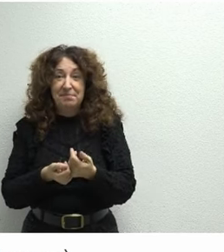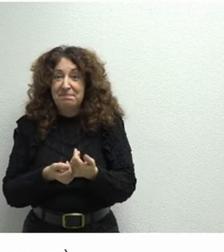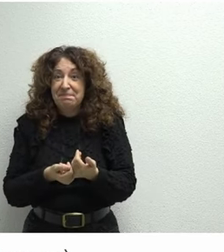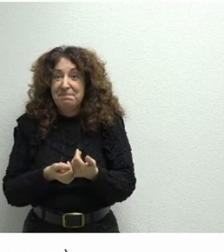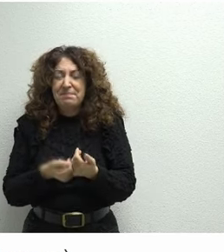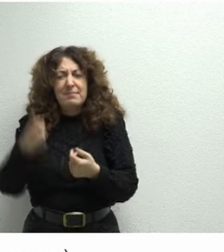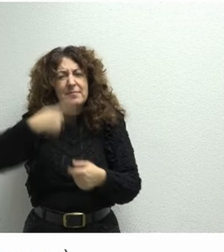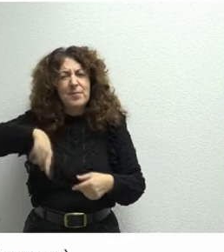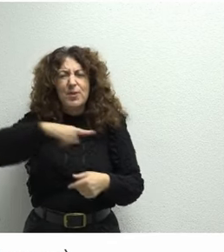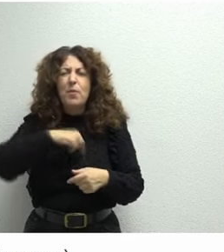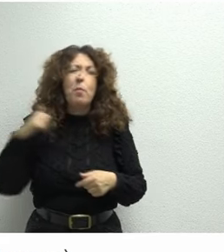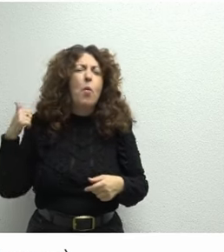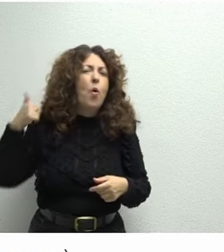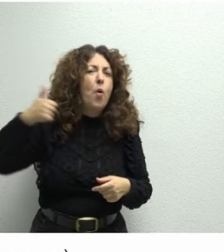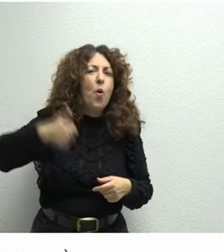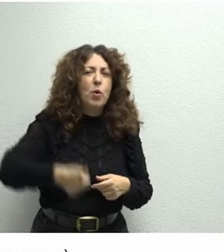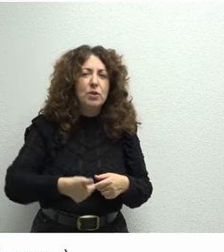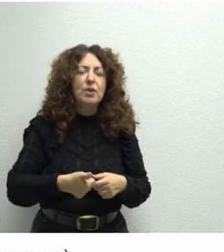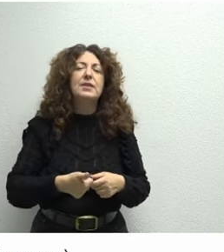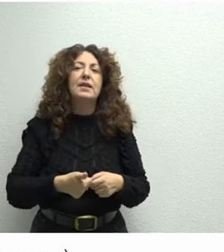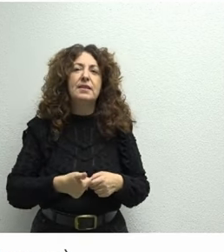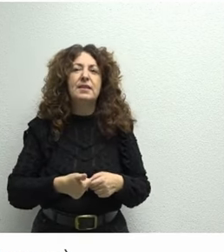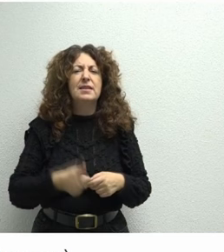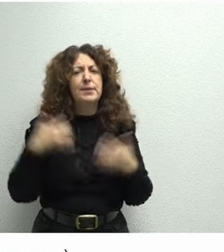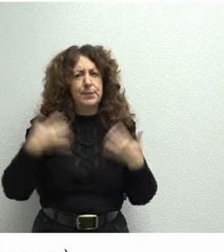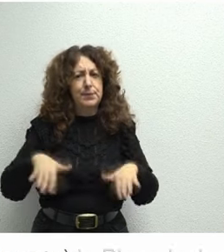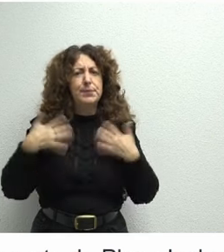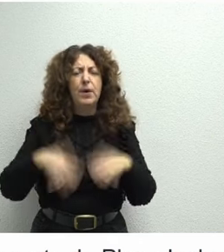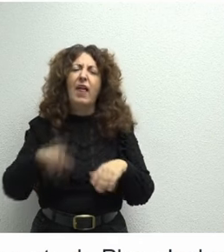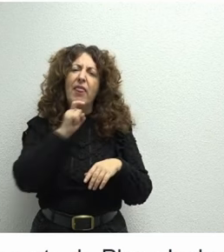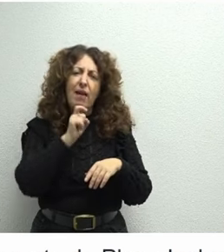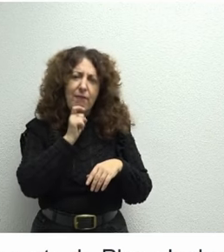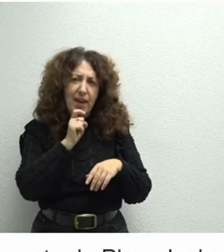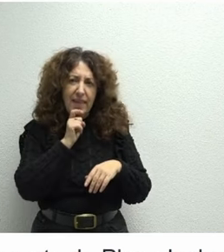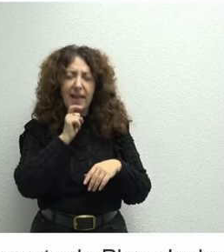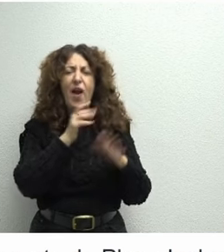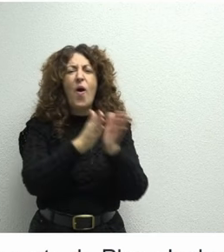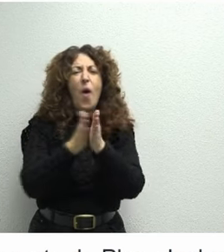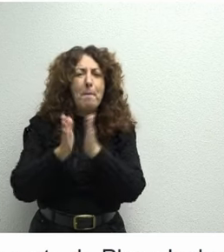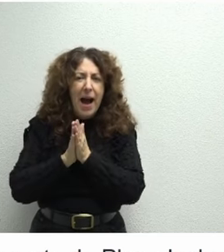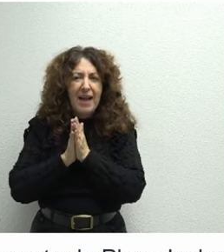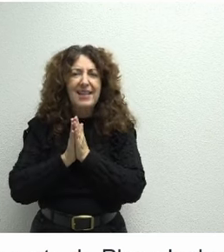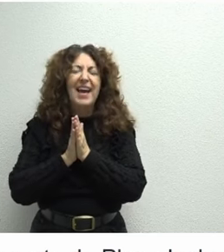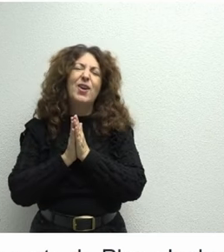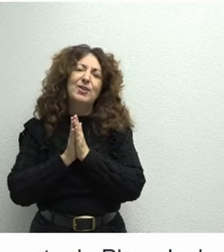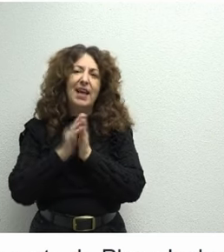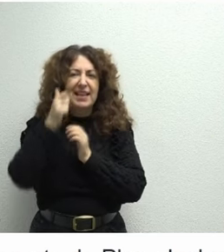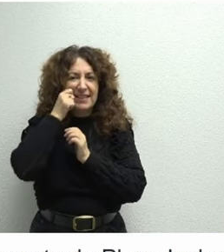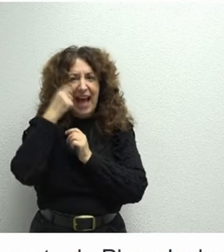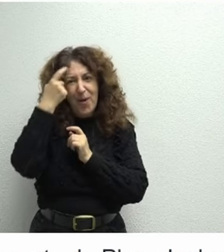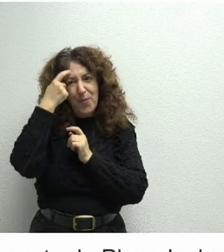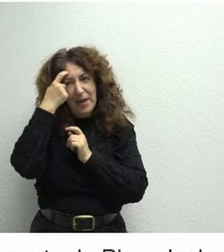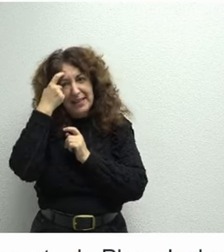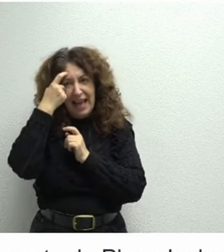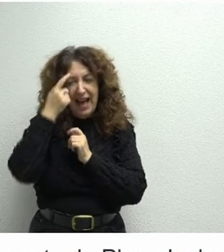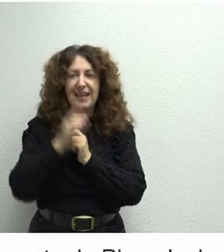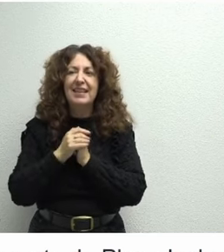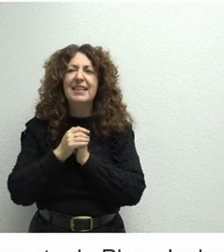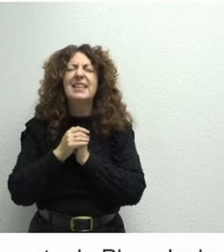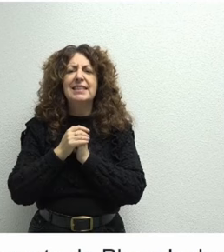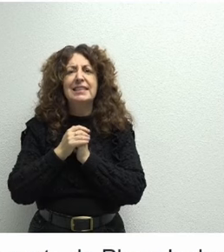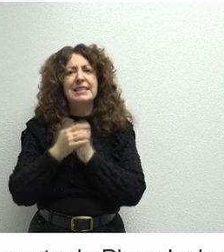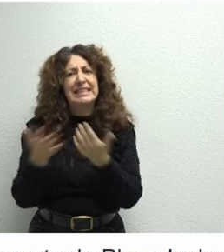levamos muchos años sabemos lo difícil que es que nuestros compañeros nuestros colegas de la Salud Mental se